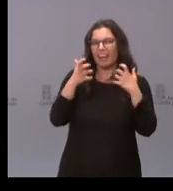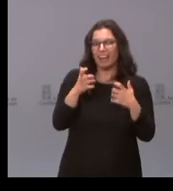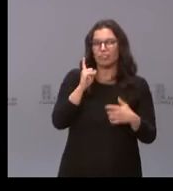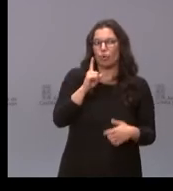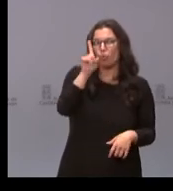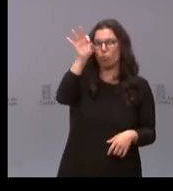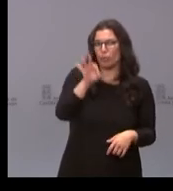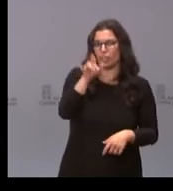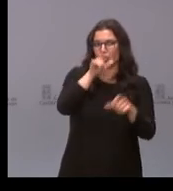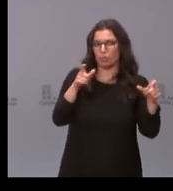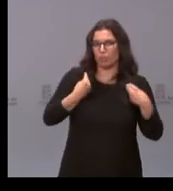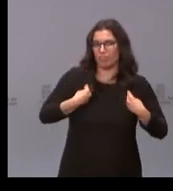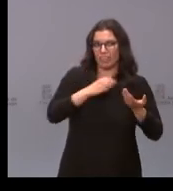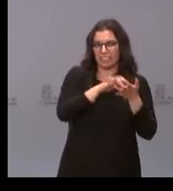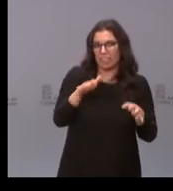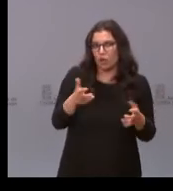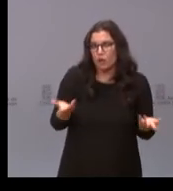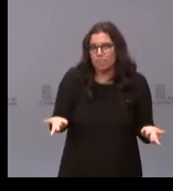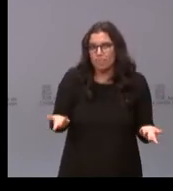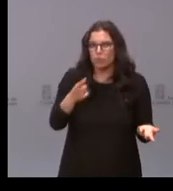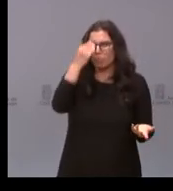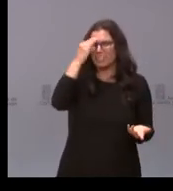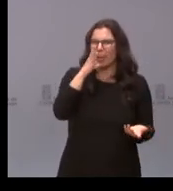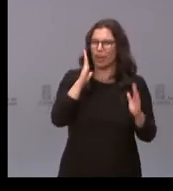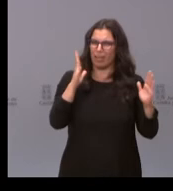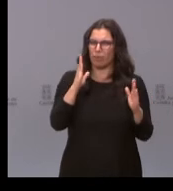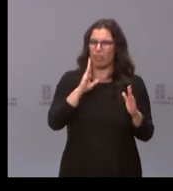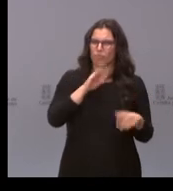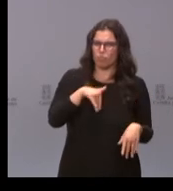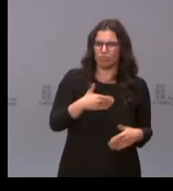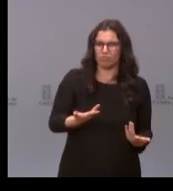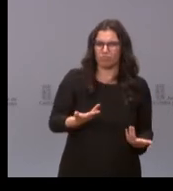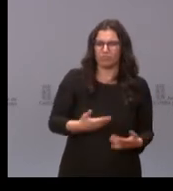población creo que es el momento de aprobarlo